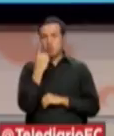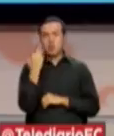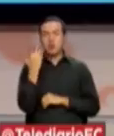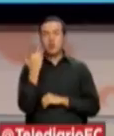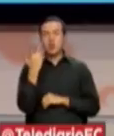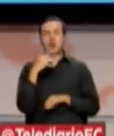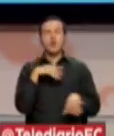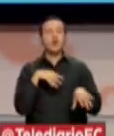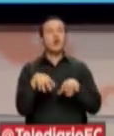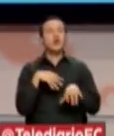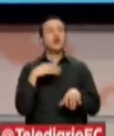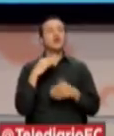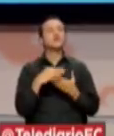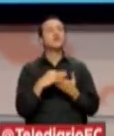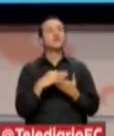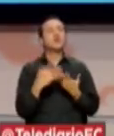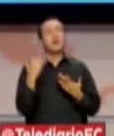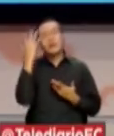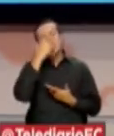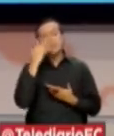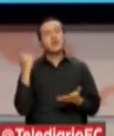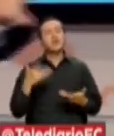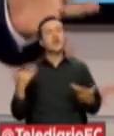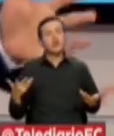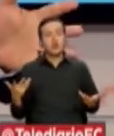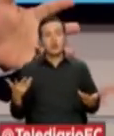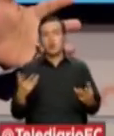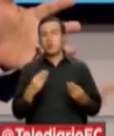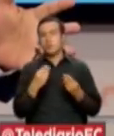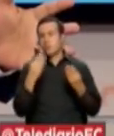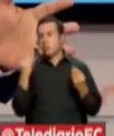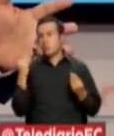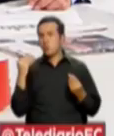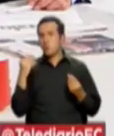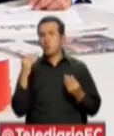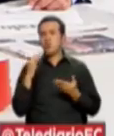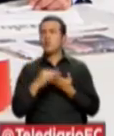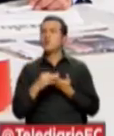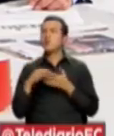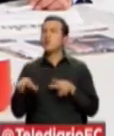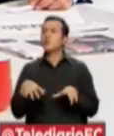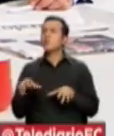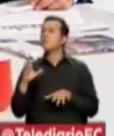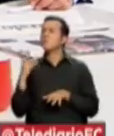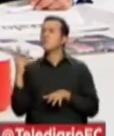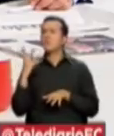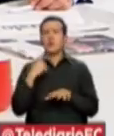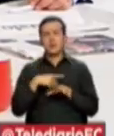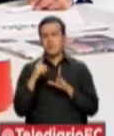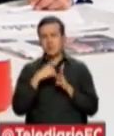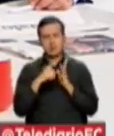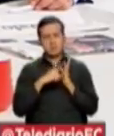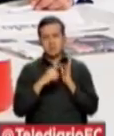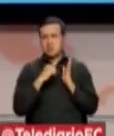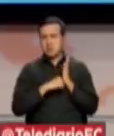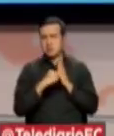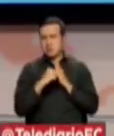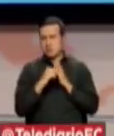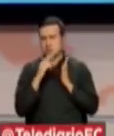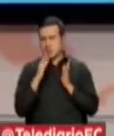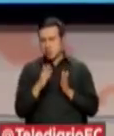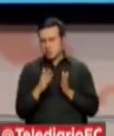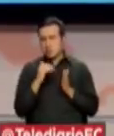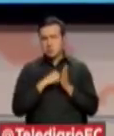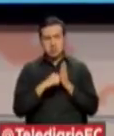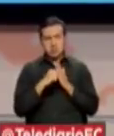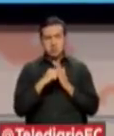coordinador zonal hay de esmeraldas la mayoría sólo de ordenador son al de que de diferentes ministerios ya no